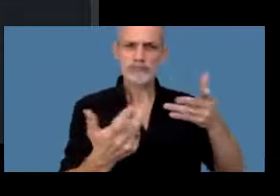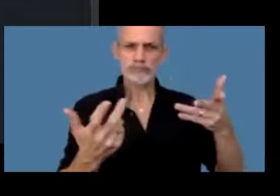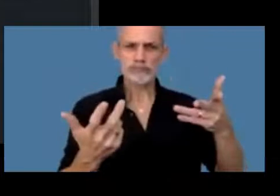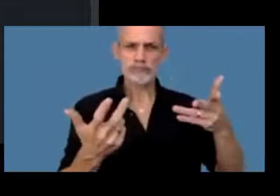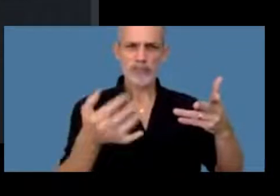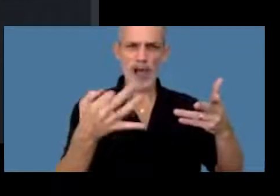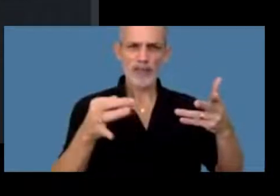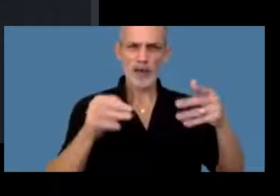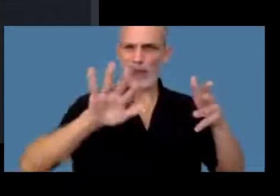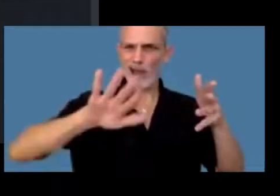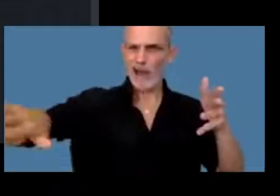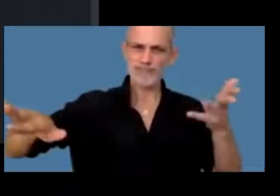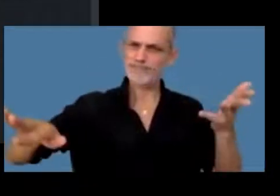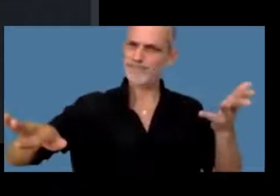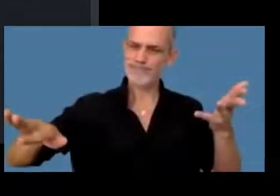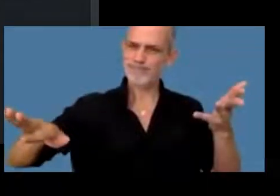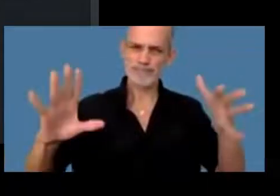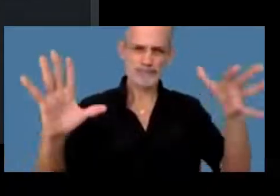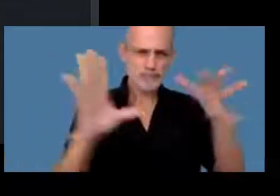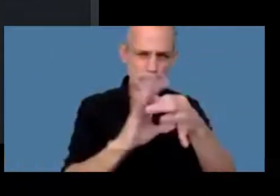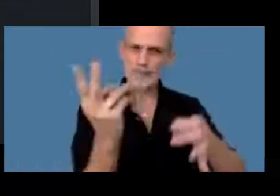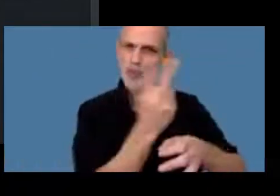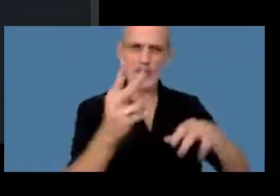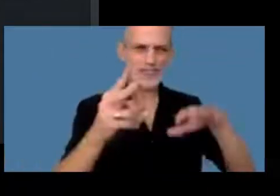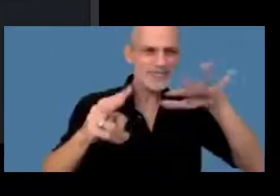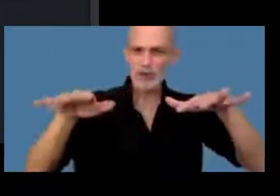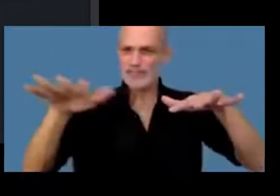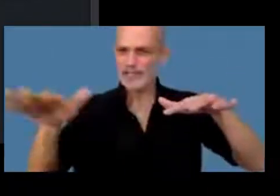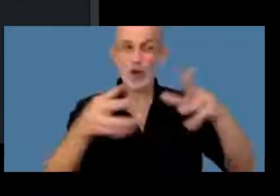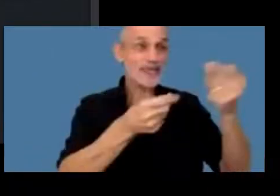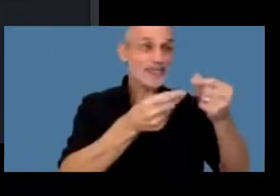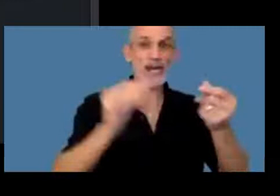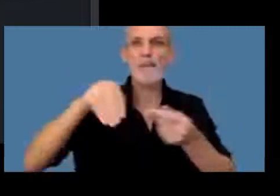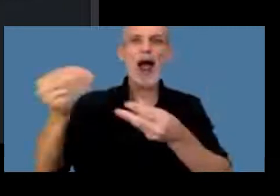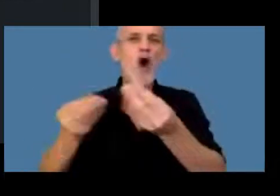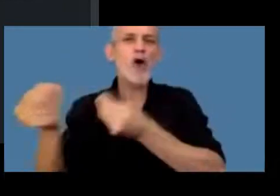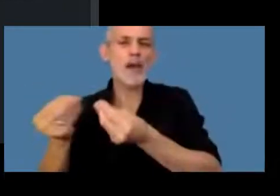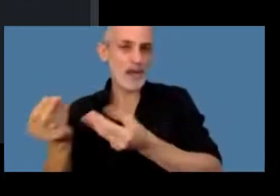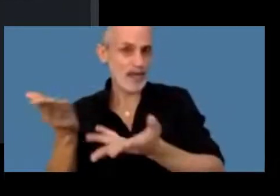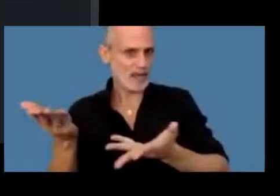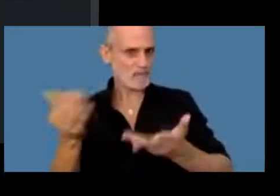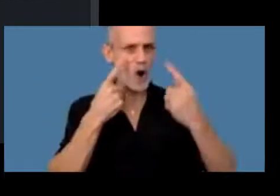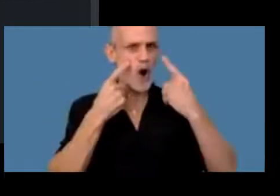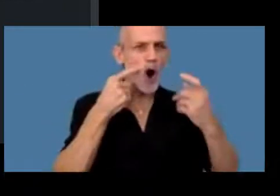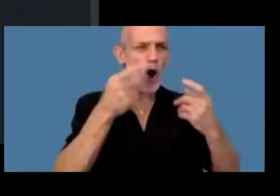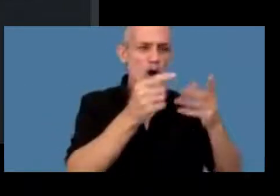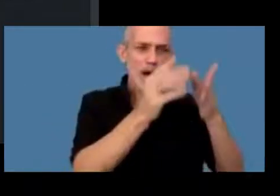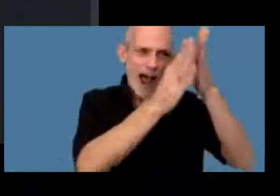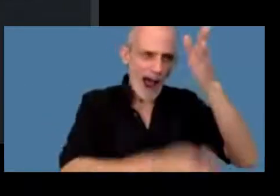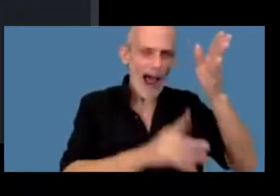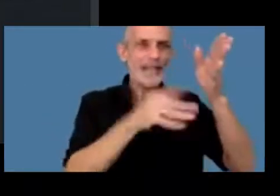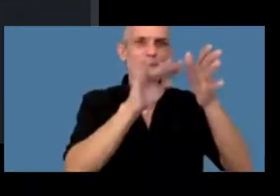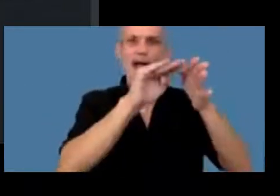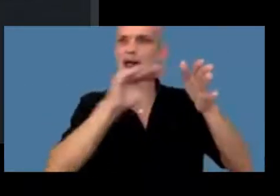una tarea asociada entre esos dos sectores, digamos. Entonces tengo que desarrollar, además de controles verticales, controles horizontales. Y